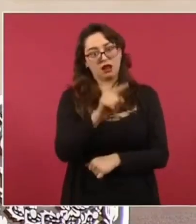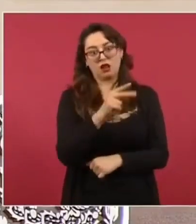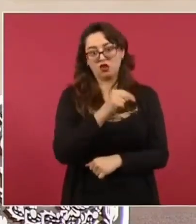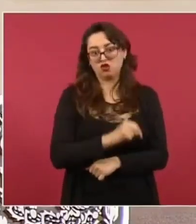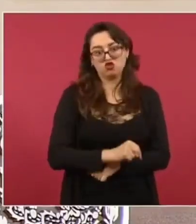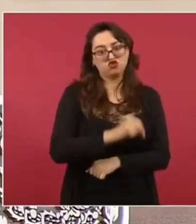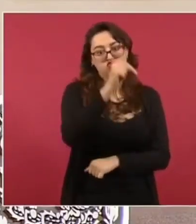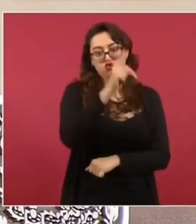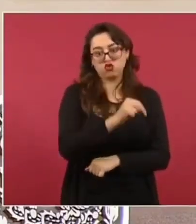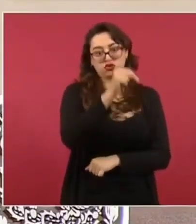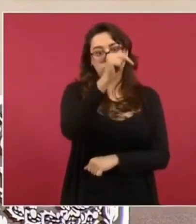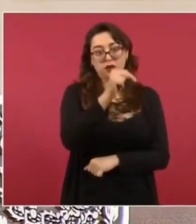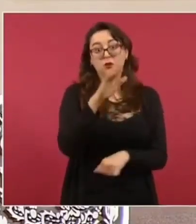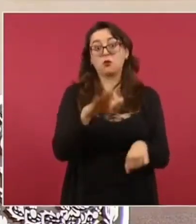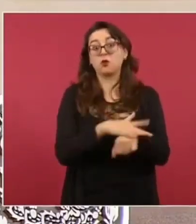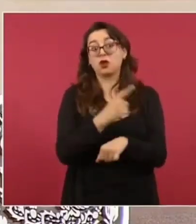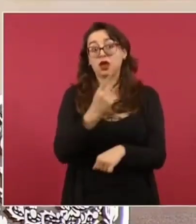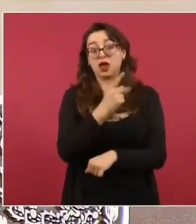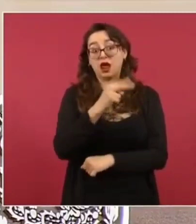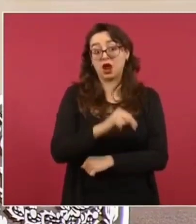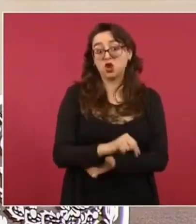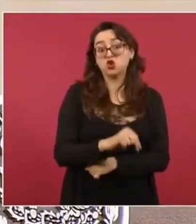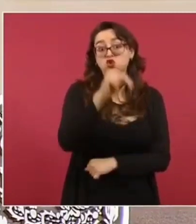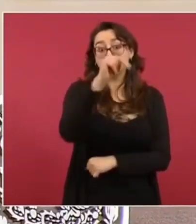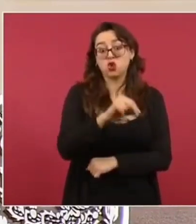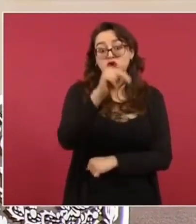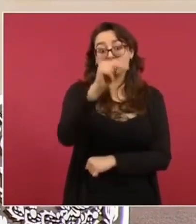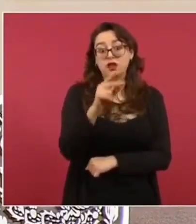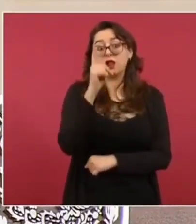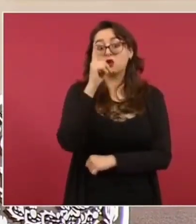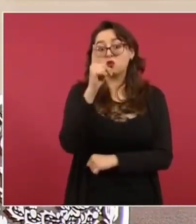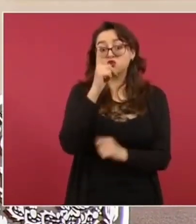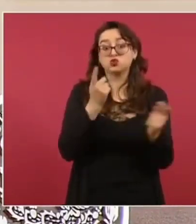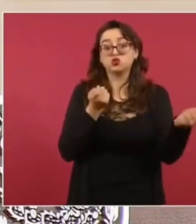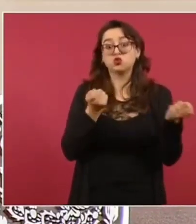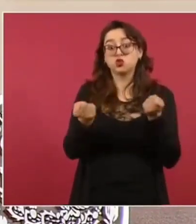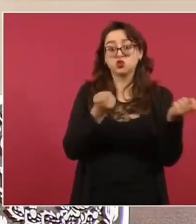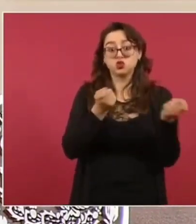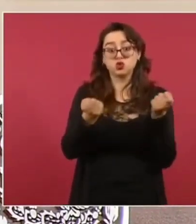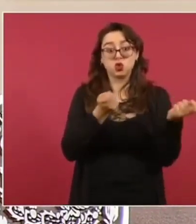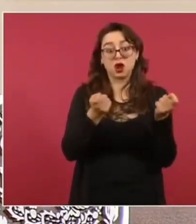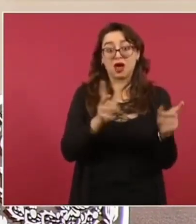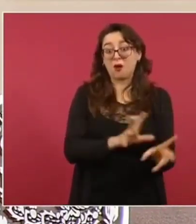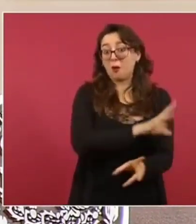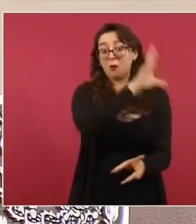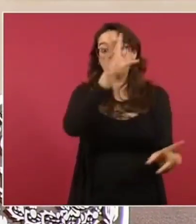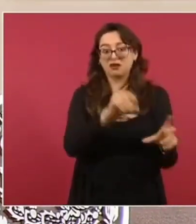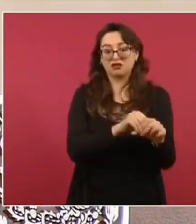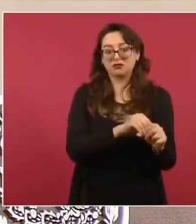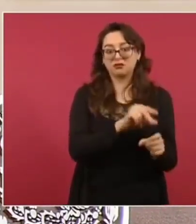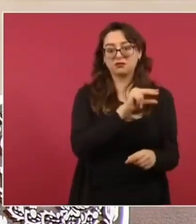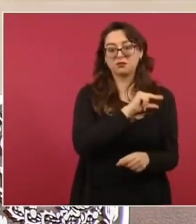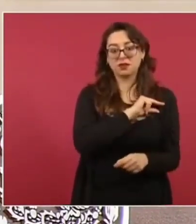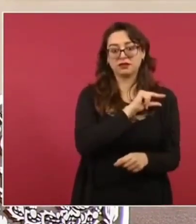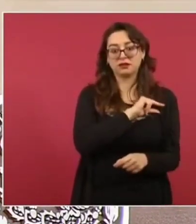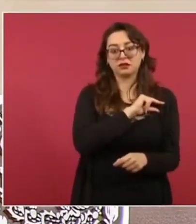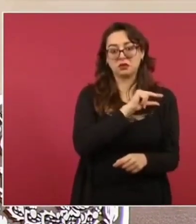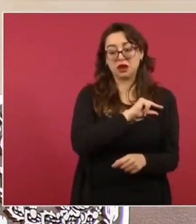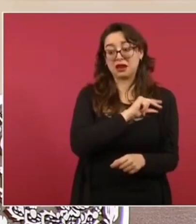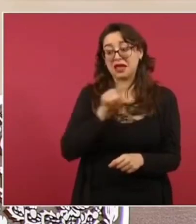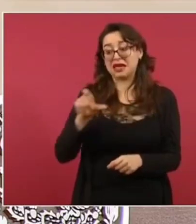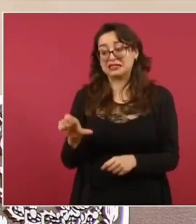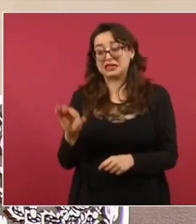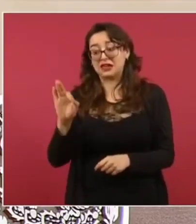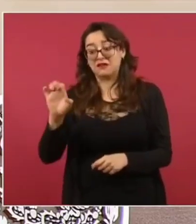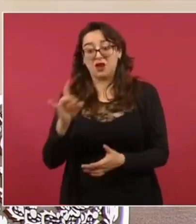donde tiene solo el 4.5% hoy, pasaría a tener una capacidad mucho